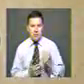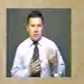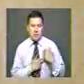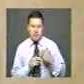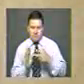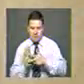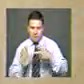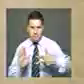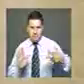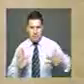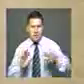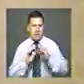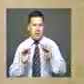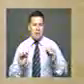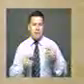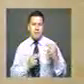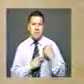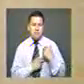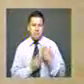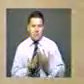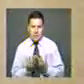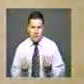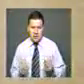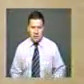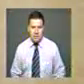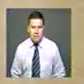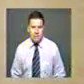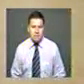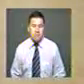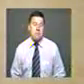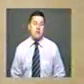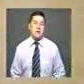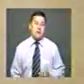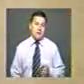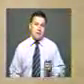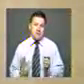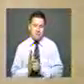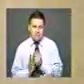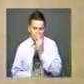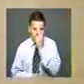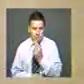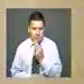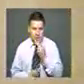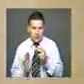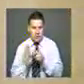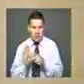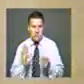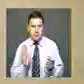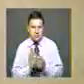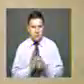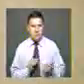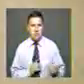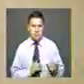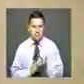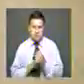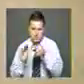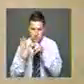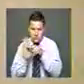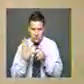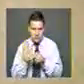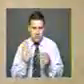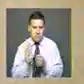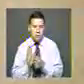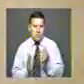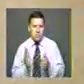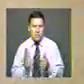de la Corte pronunciarse al respecto de la materia. En este caso, se cumple con el requisito de que exista una norma de la